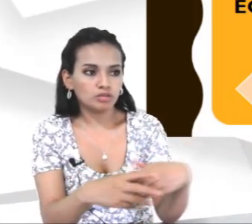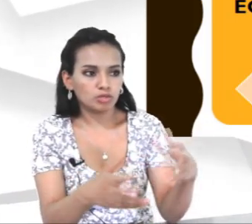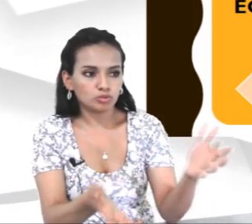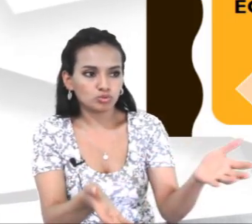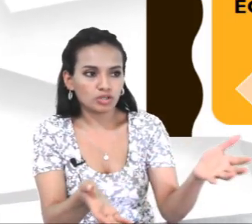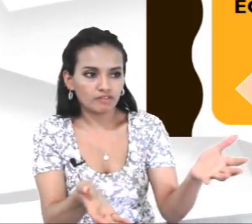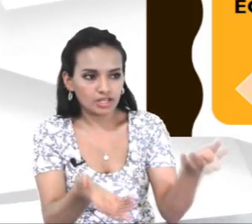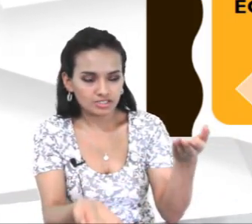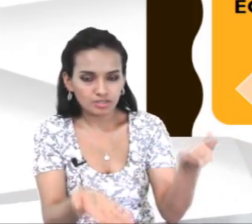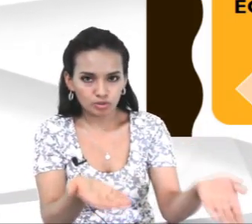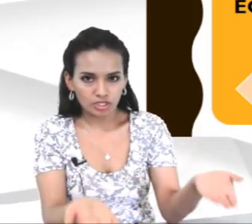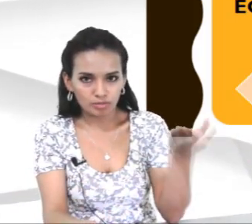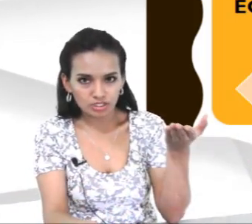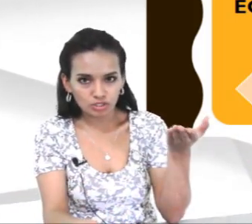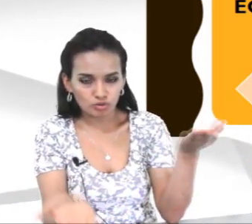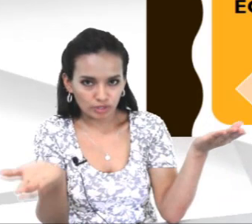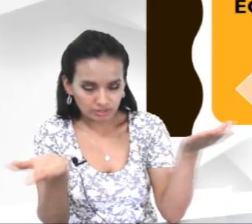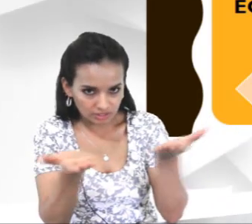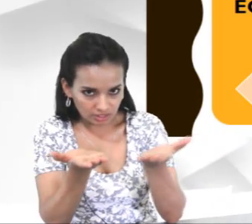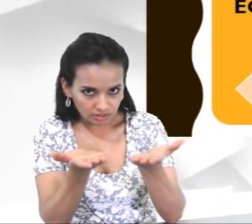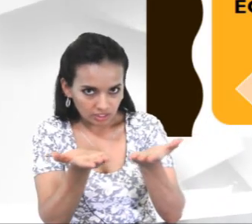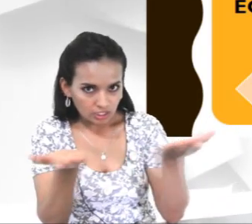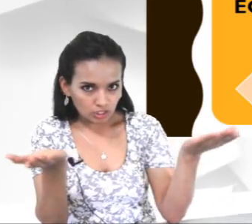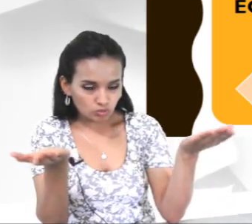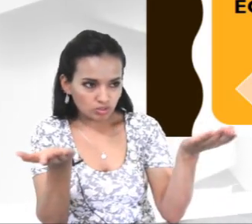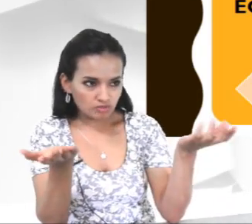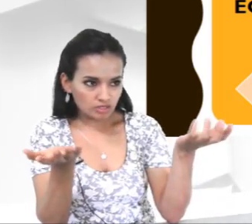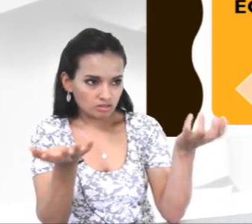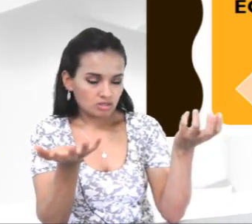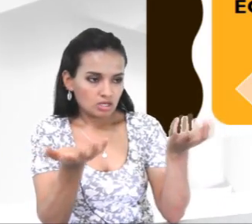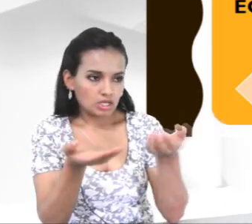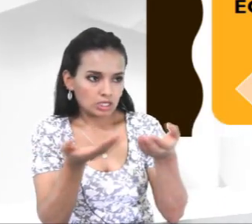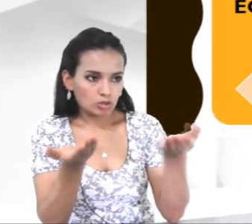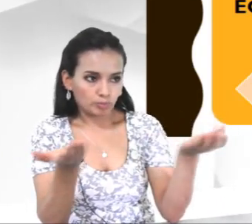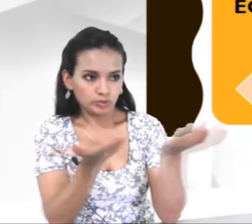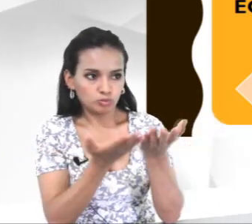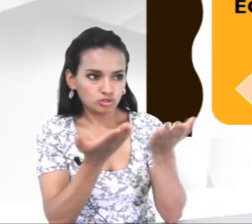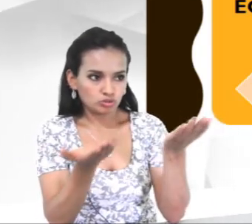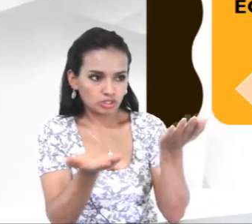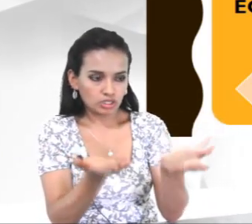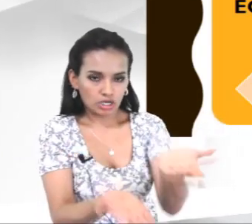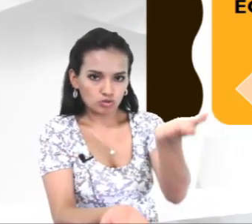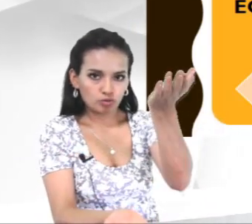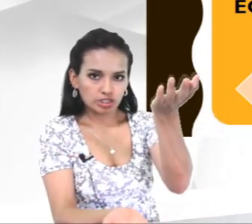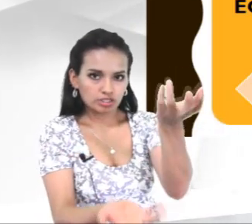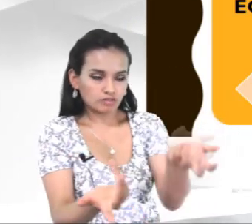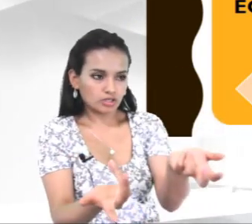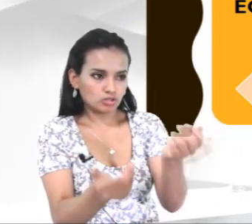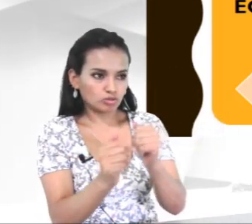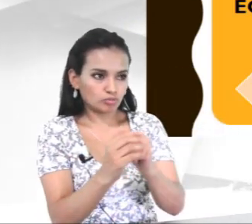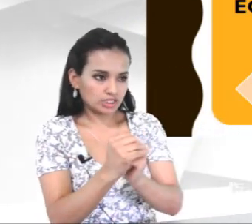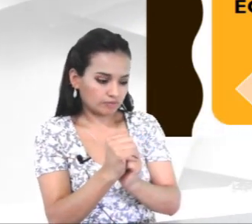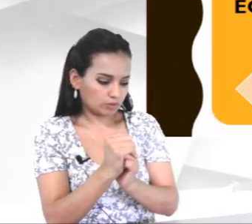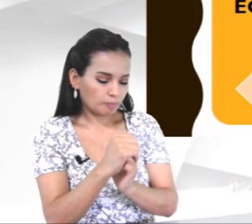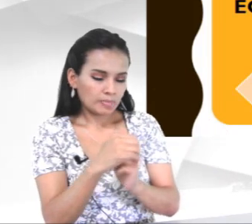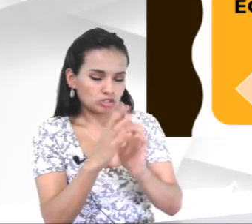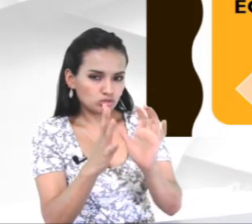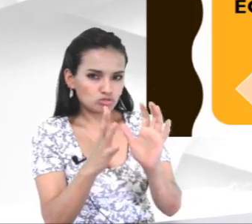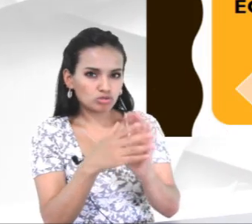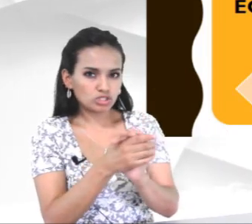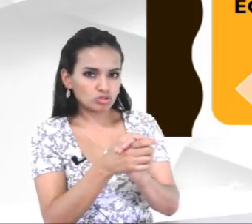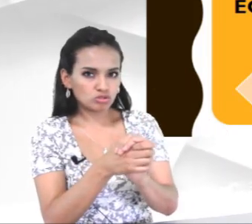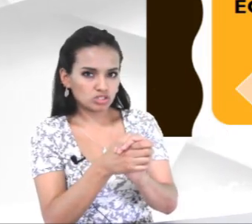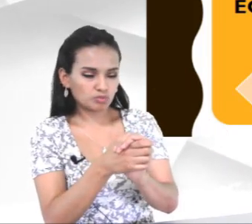en la imagen vemos una balanza pero nada más que no está en un nivel óptimo sino que hay uno más arriba y otro más abajo